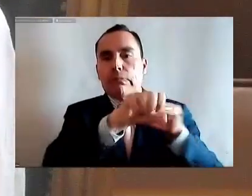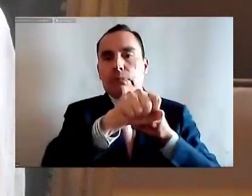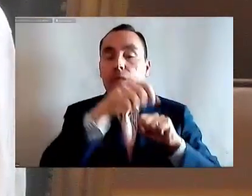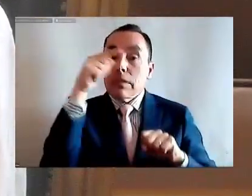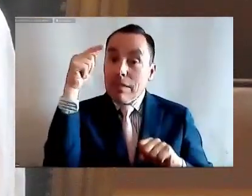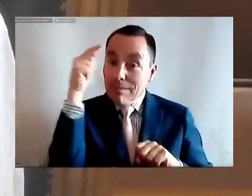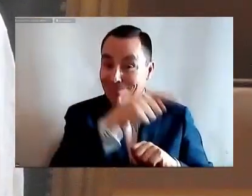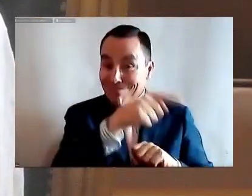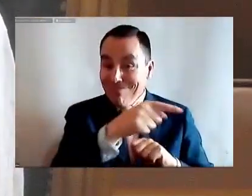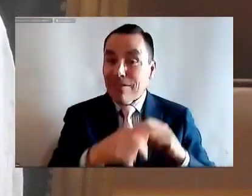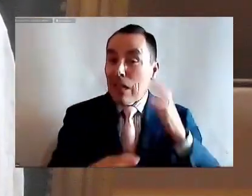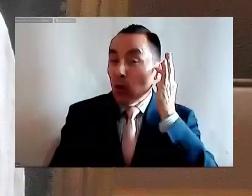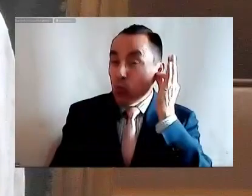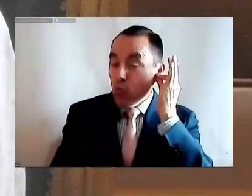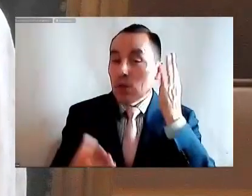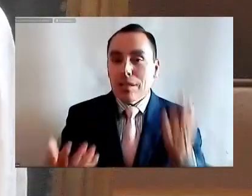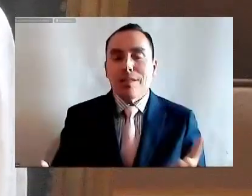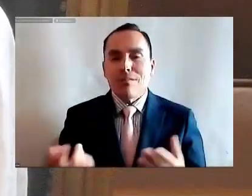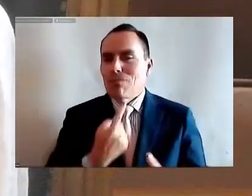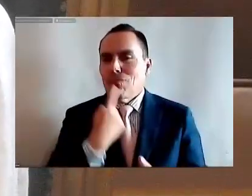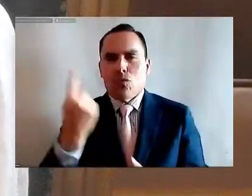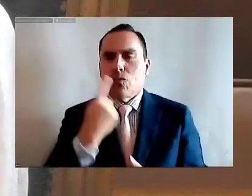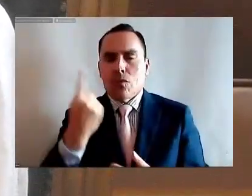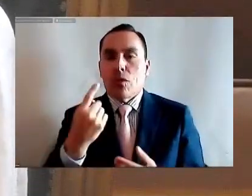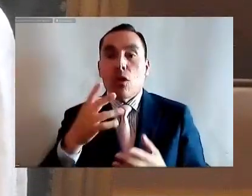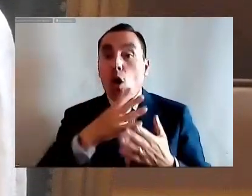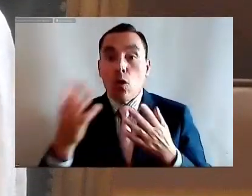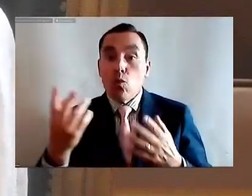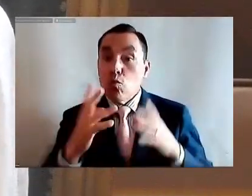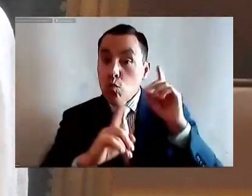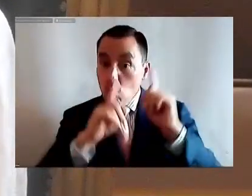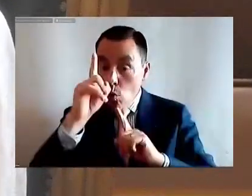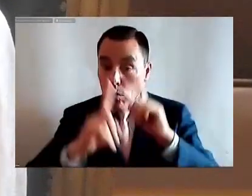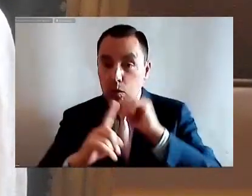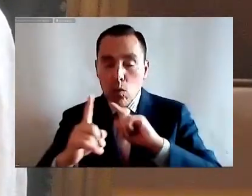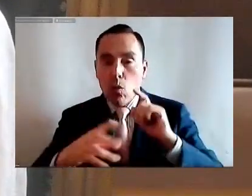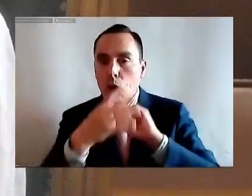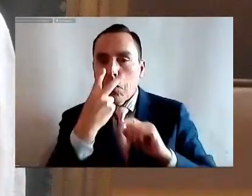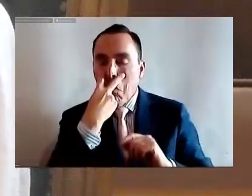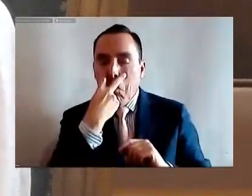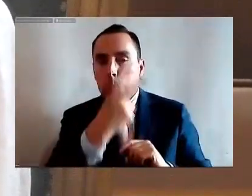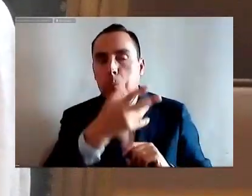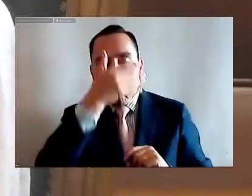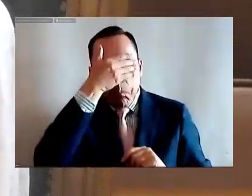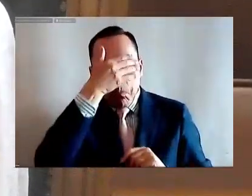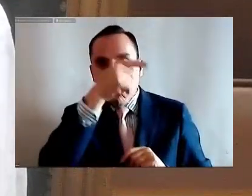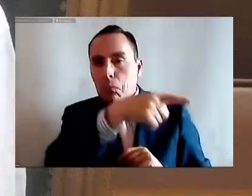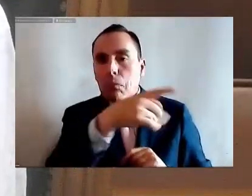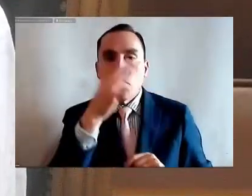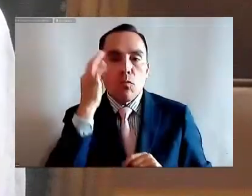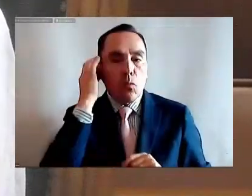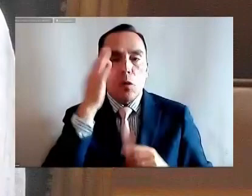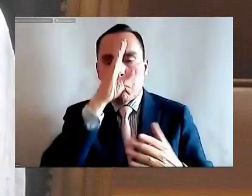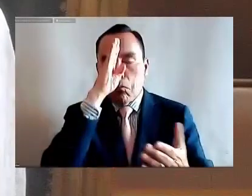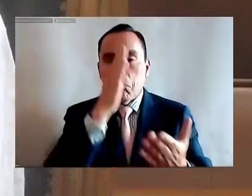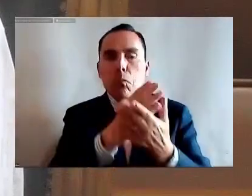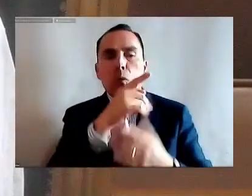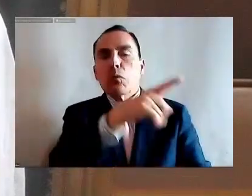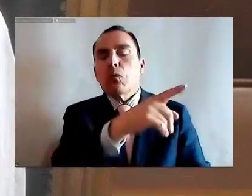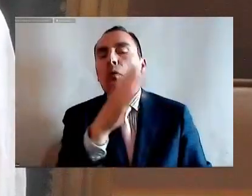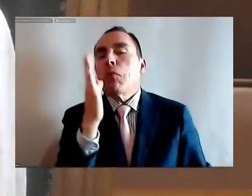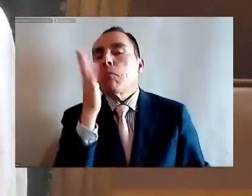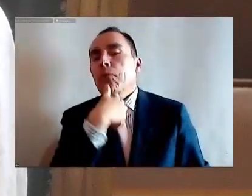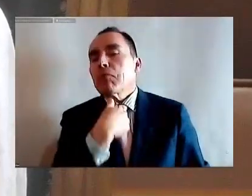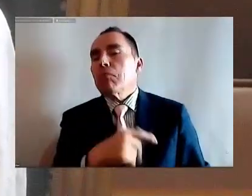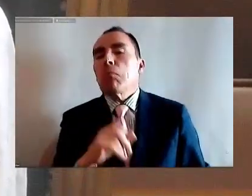general se encuentra invisibilizada por el derecho y con escaso poder de tomar decisiones. Menciono estos dos